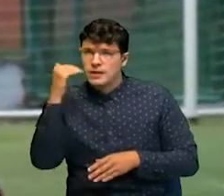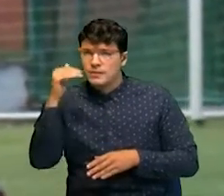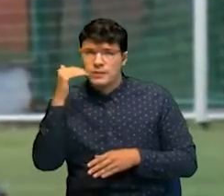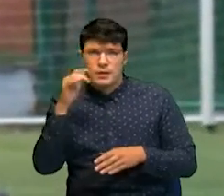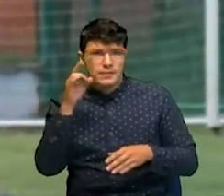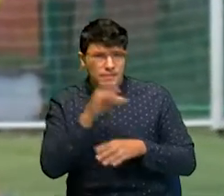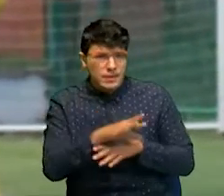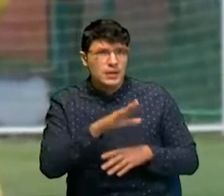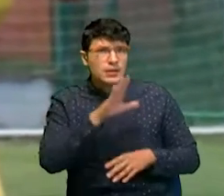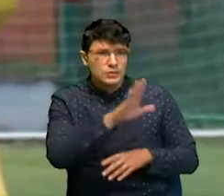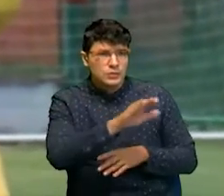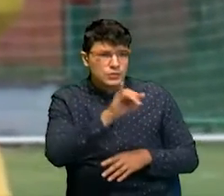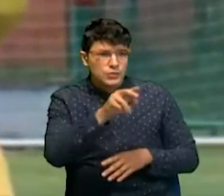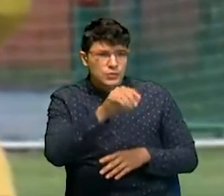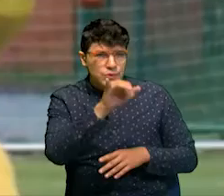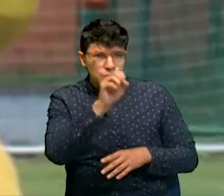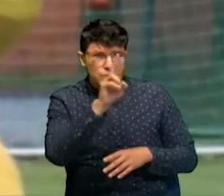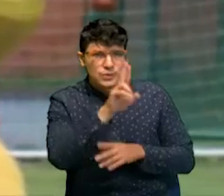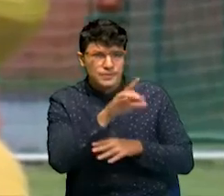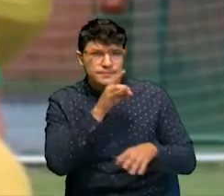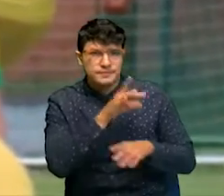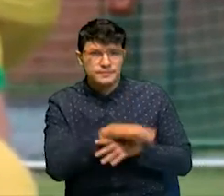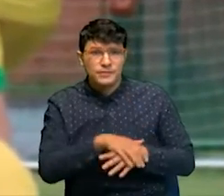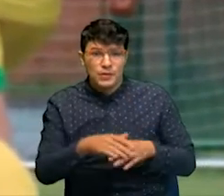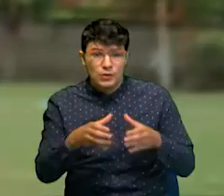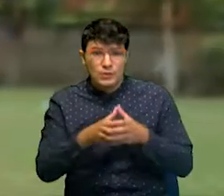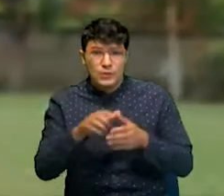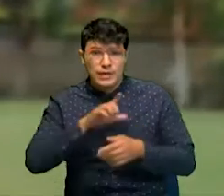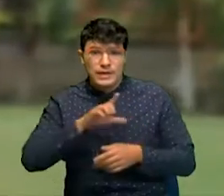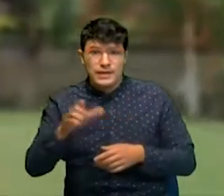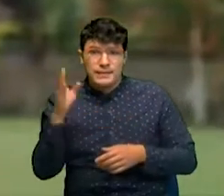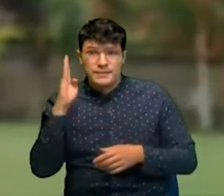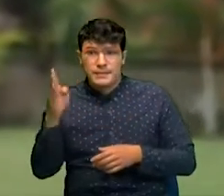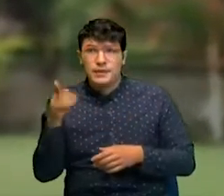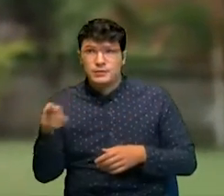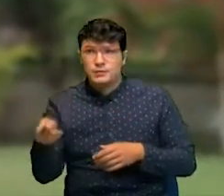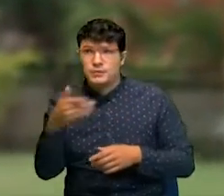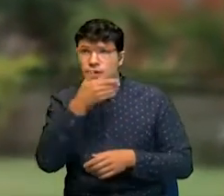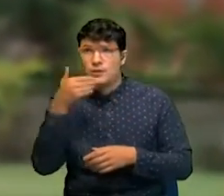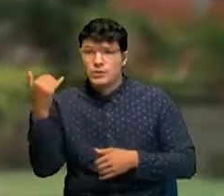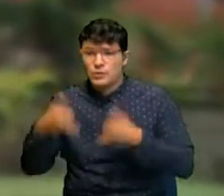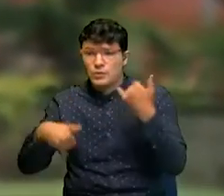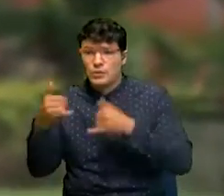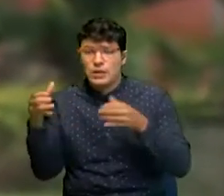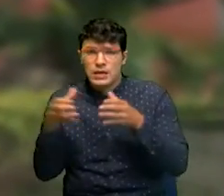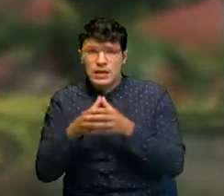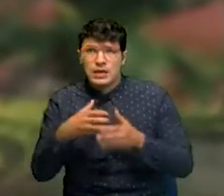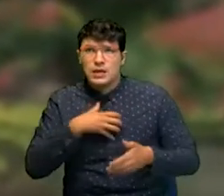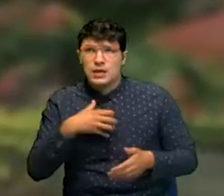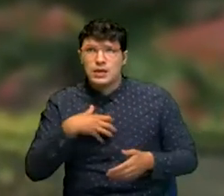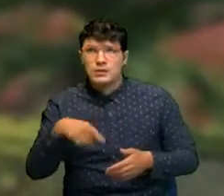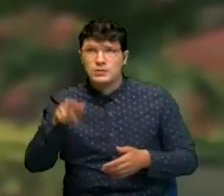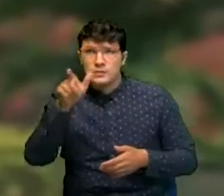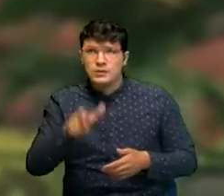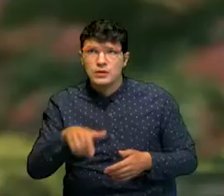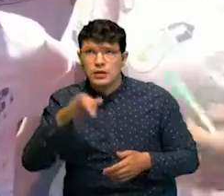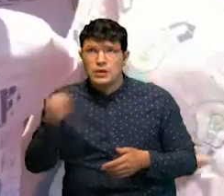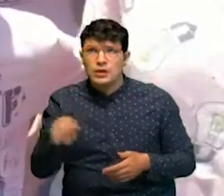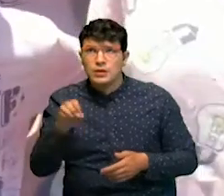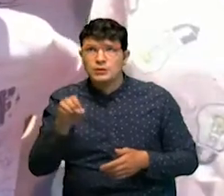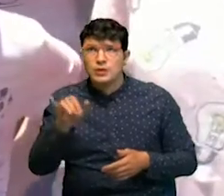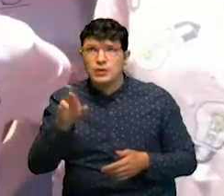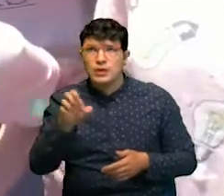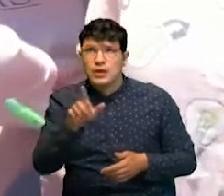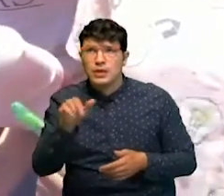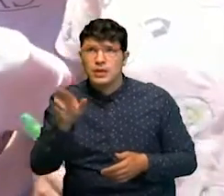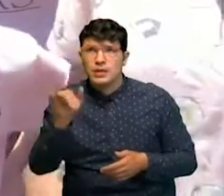en el Estadio Álvaro Gómez Hurtado enfrentaba al líder del Grupo B, que llegaba con una de las mejores jugadoras del torneo, la santandereana Yoreli Rincón.